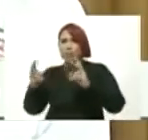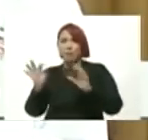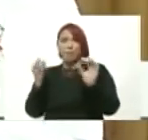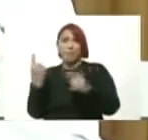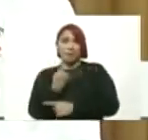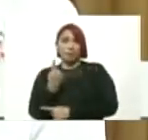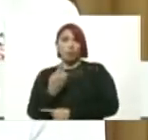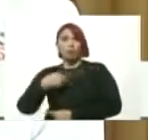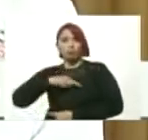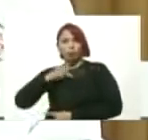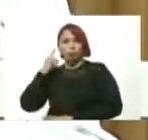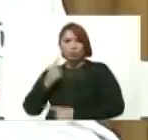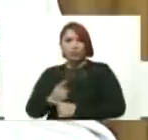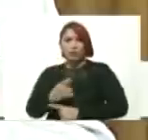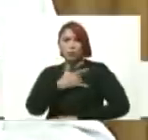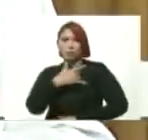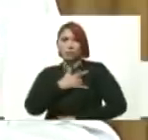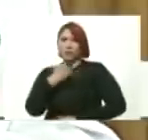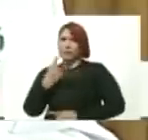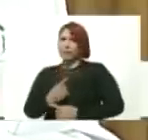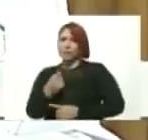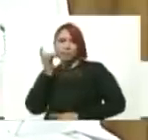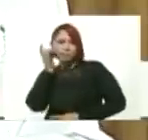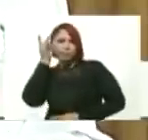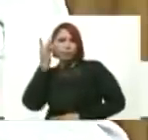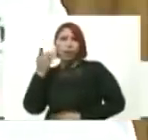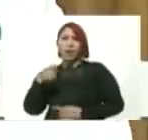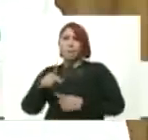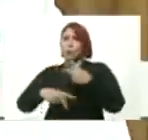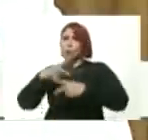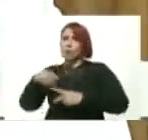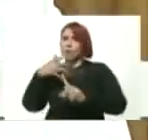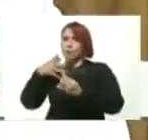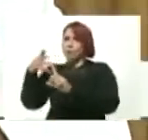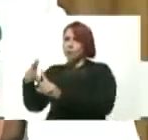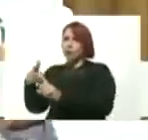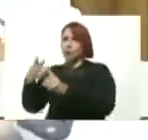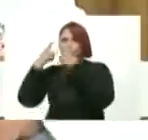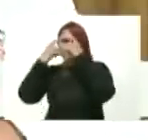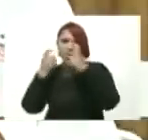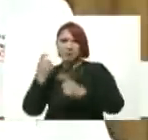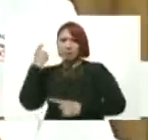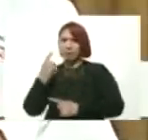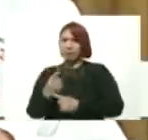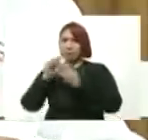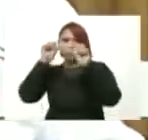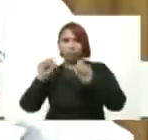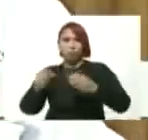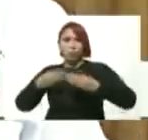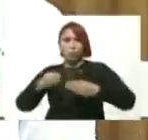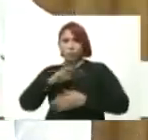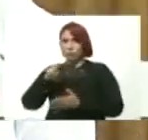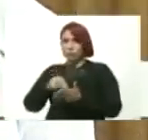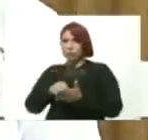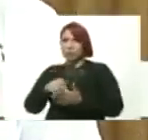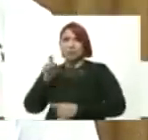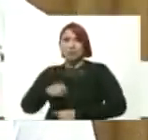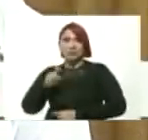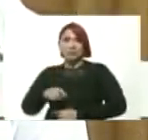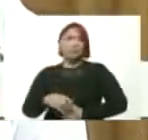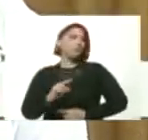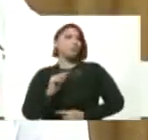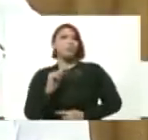deber como universidad y nuestra razón de ser es crear ese programa de formación para formar los especialistas que el sistema público nacional de salud hoy quiere el